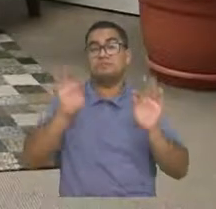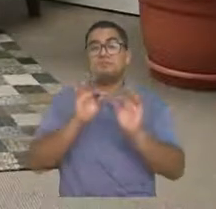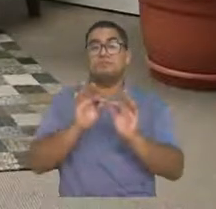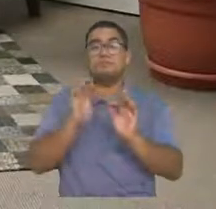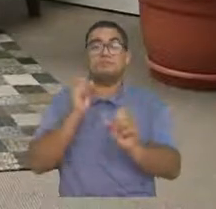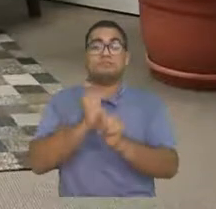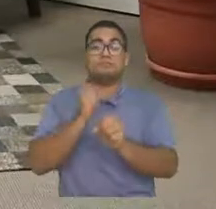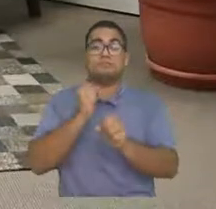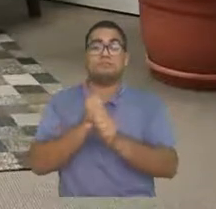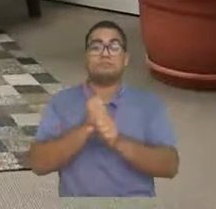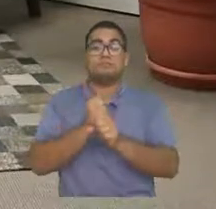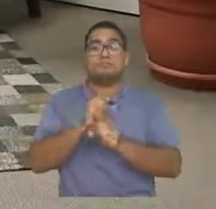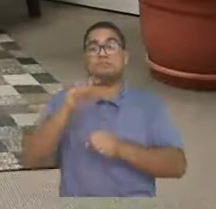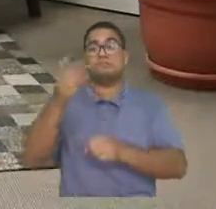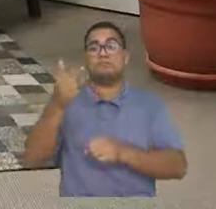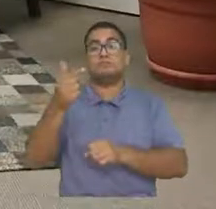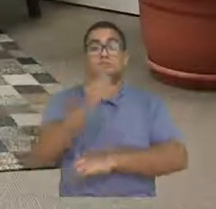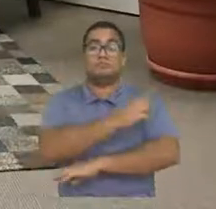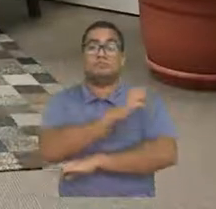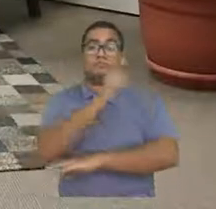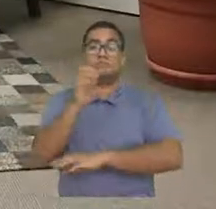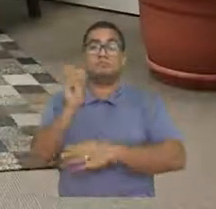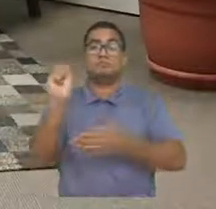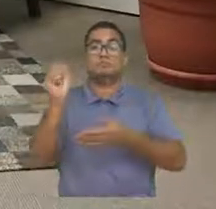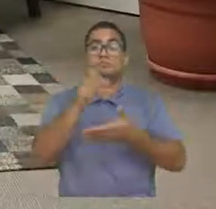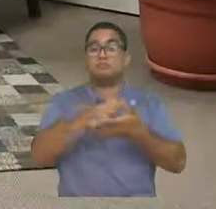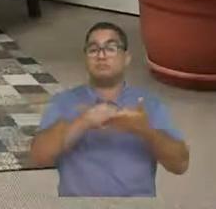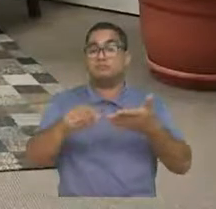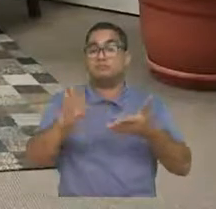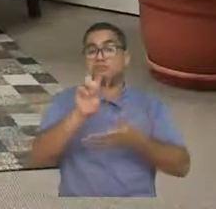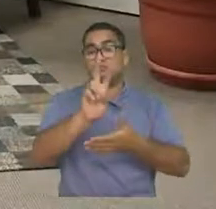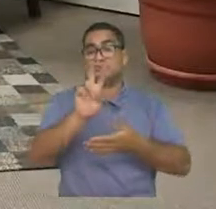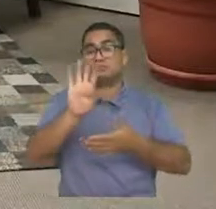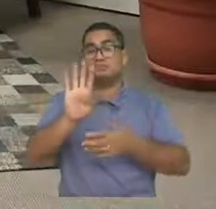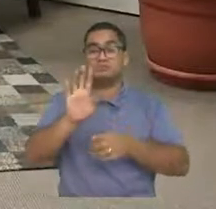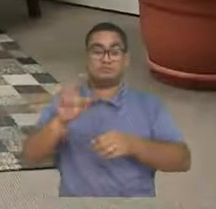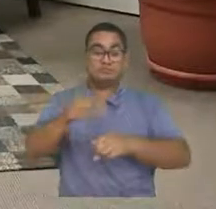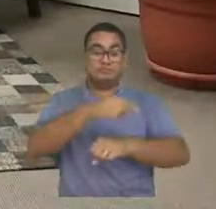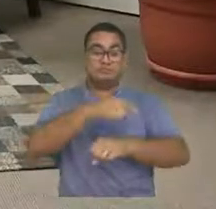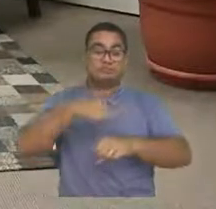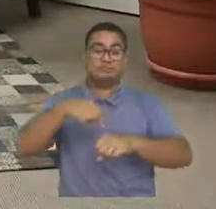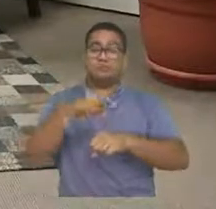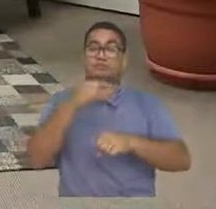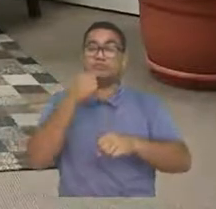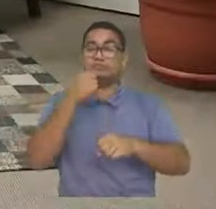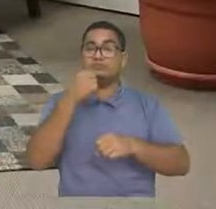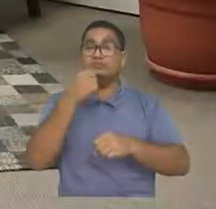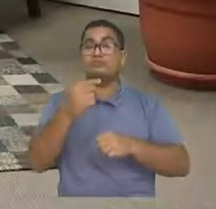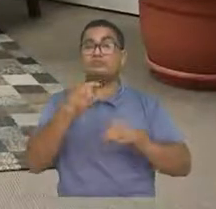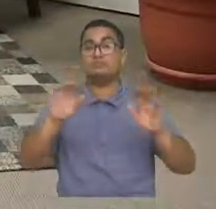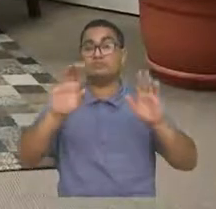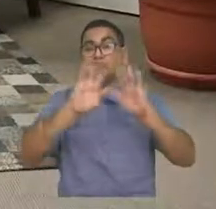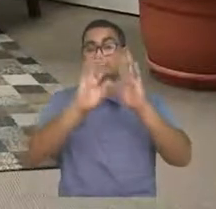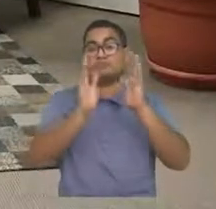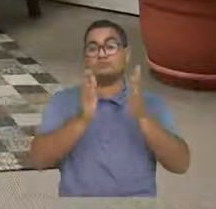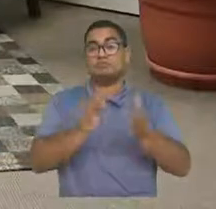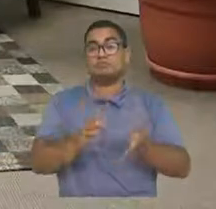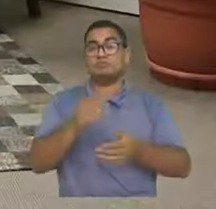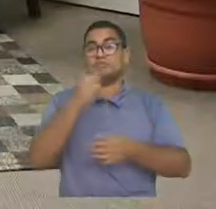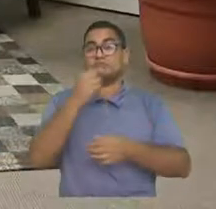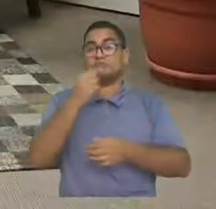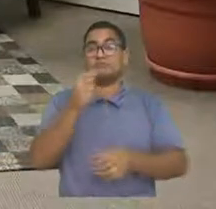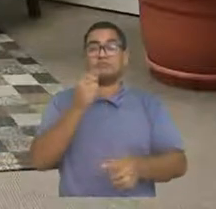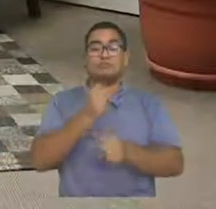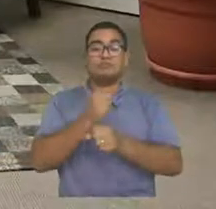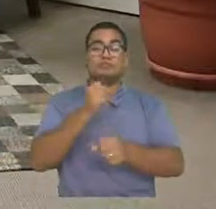trabajo 7 días a la semana, 24 horas del día, y entonces cuando esta mujer, esta ama de